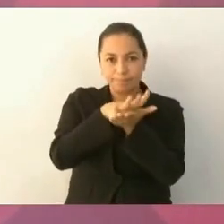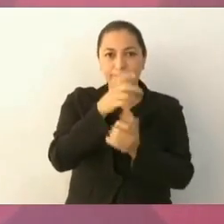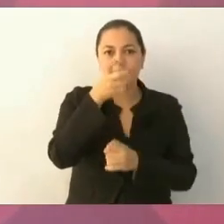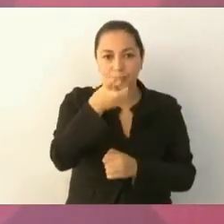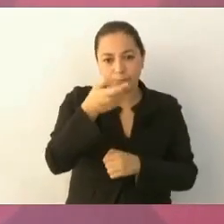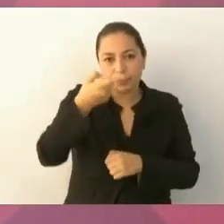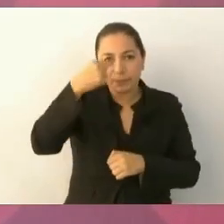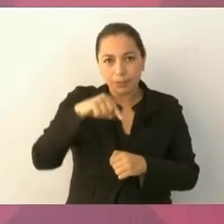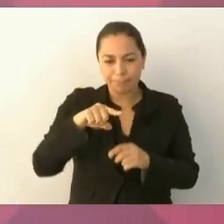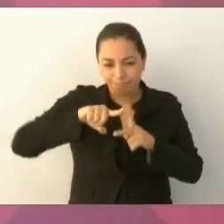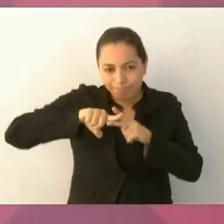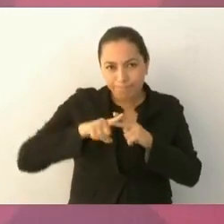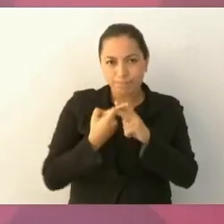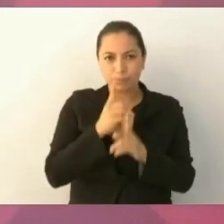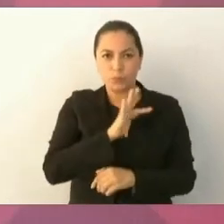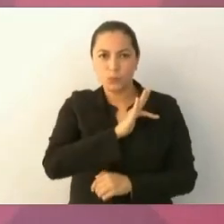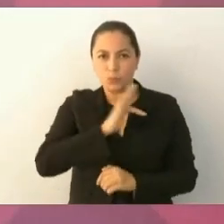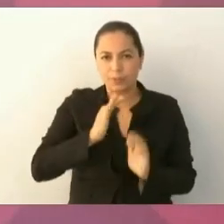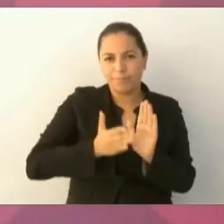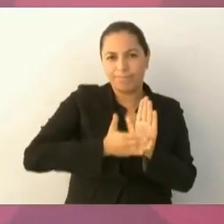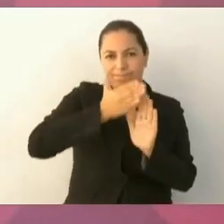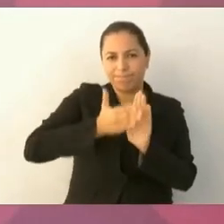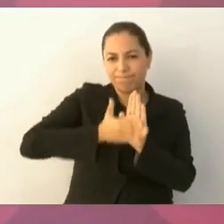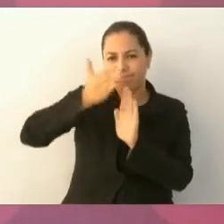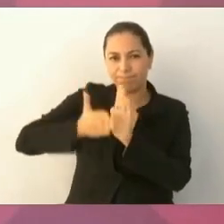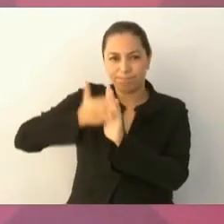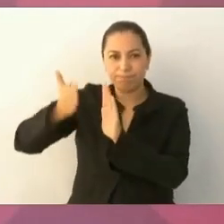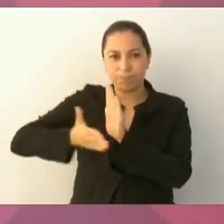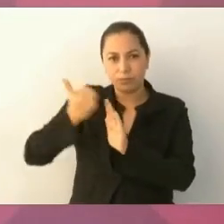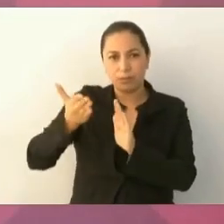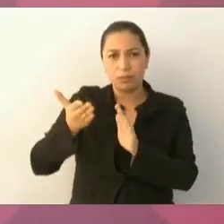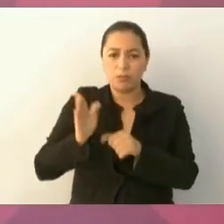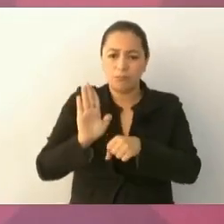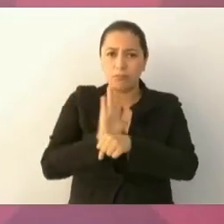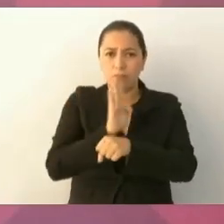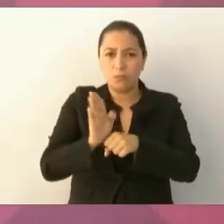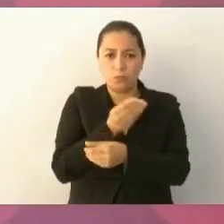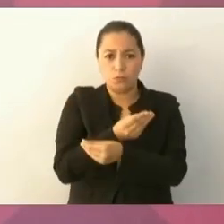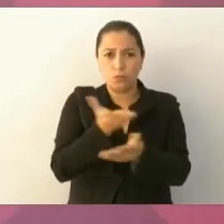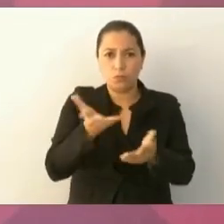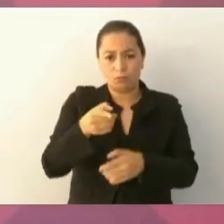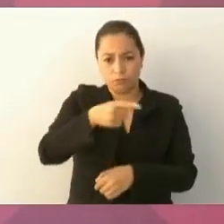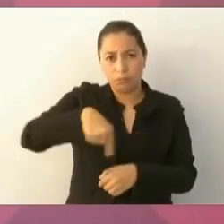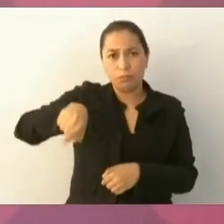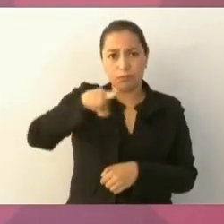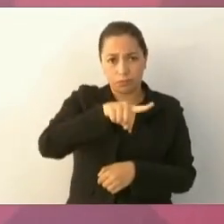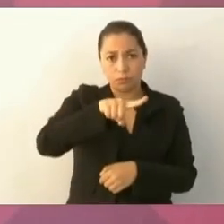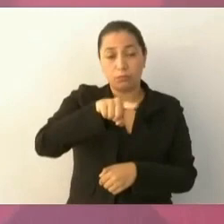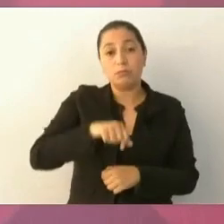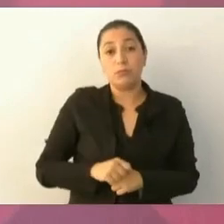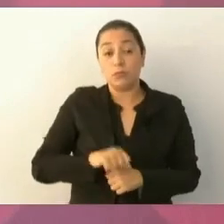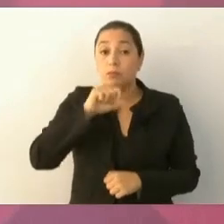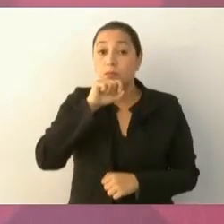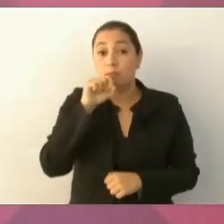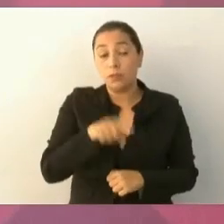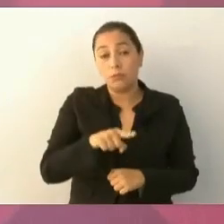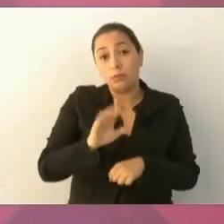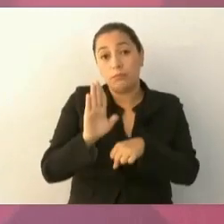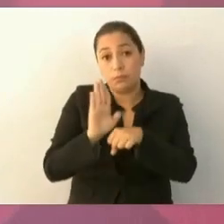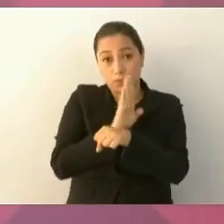permite construir esta obra en beneficio de ellos, pero también en